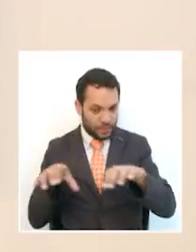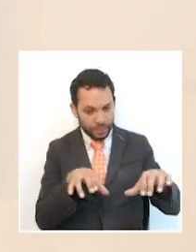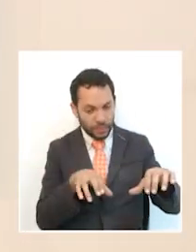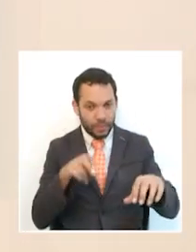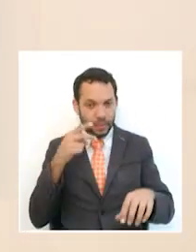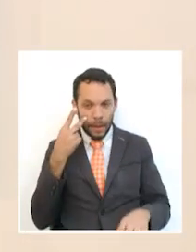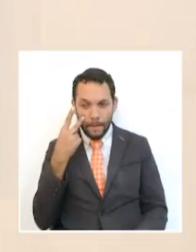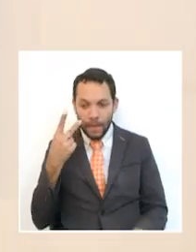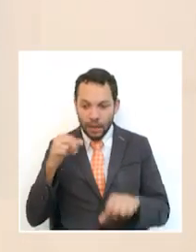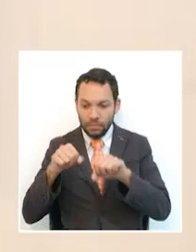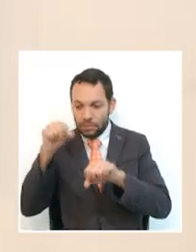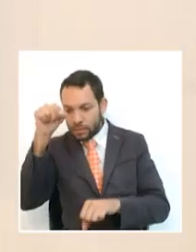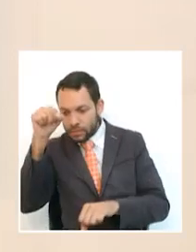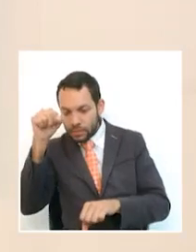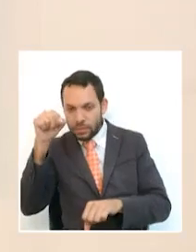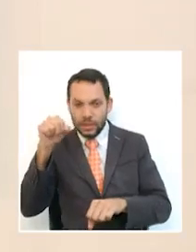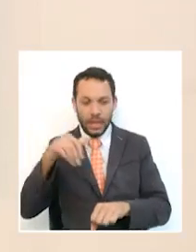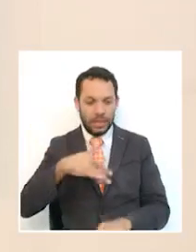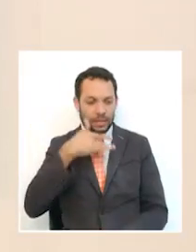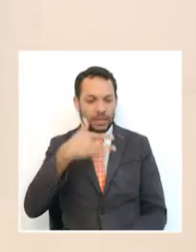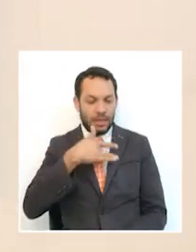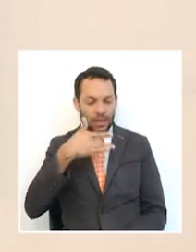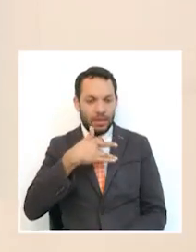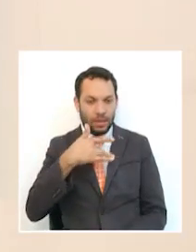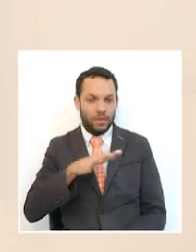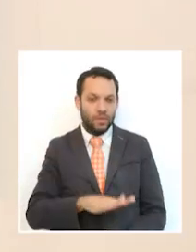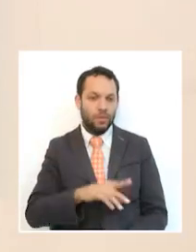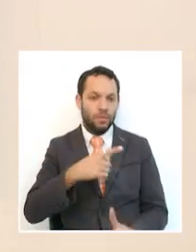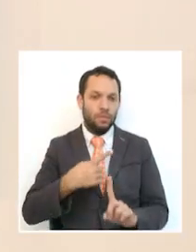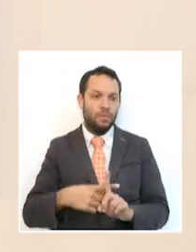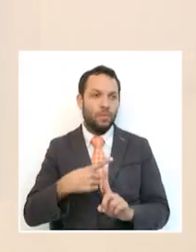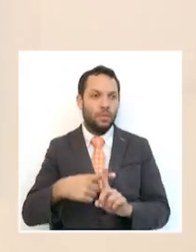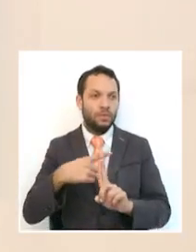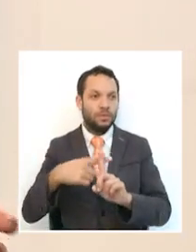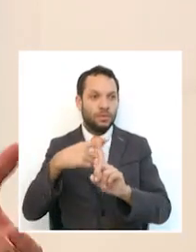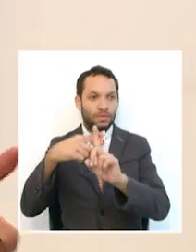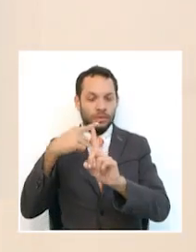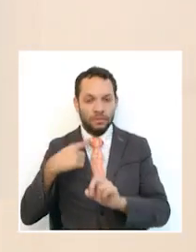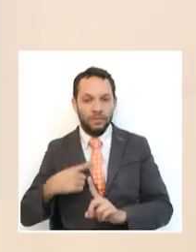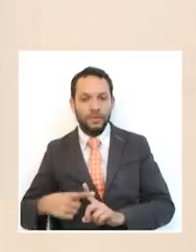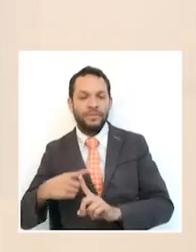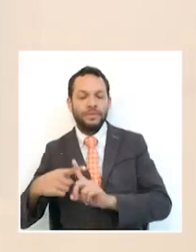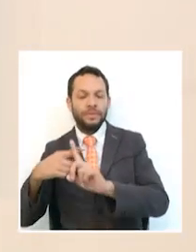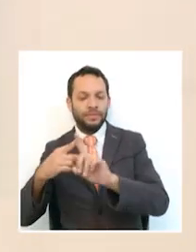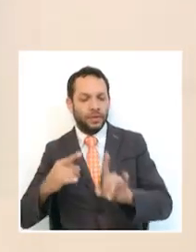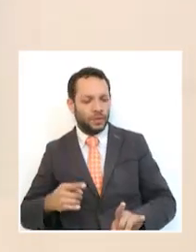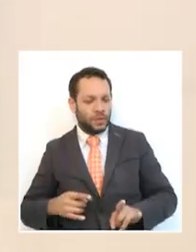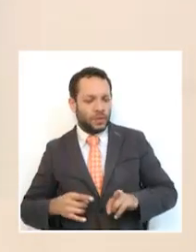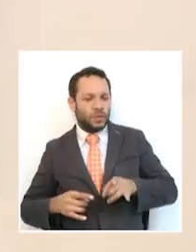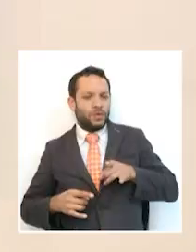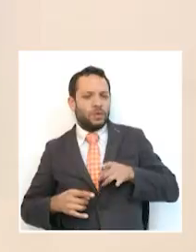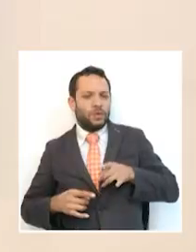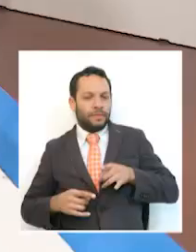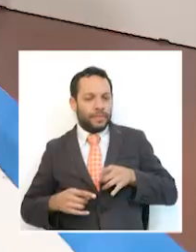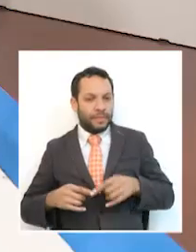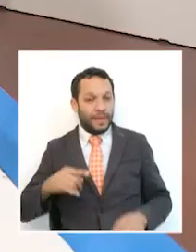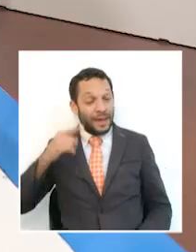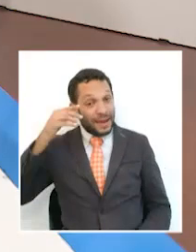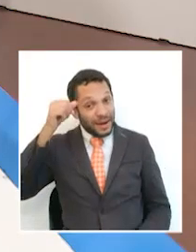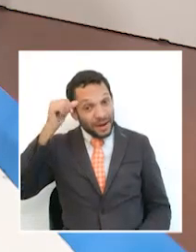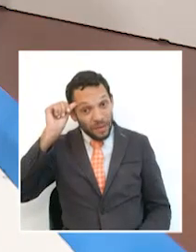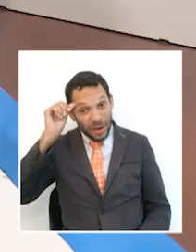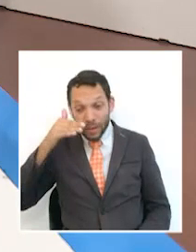se pueden generar muchas emociones y de hecho muchos sentimientos desde la niñez inclusive